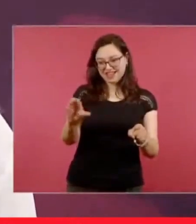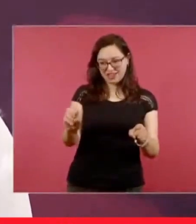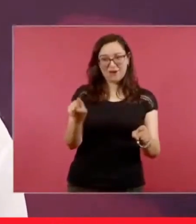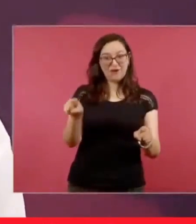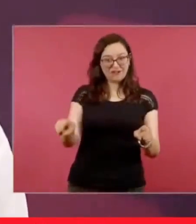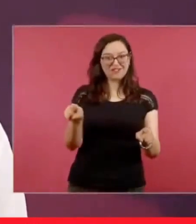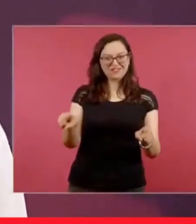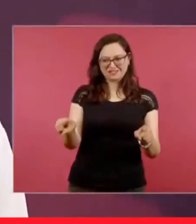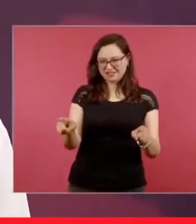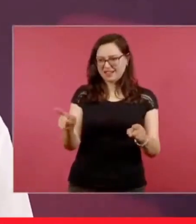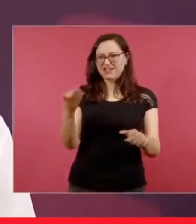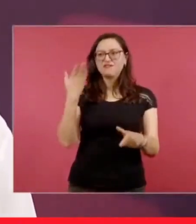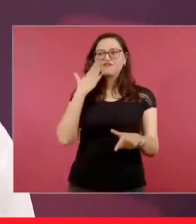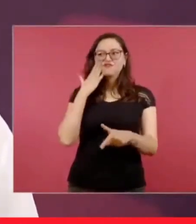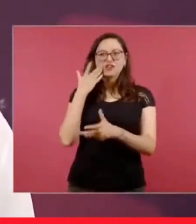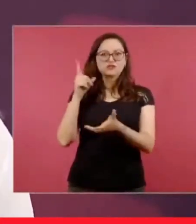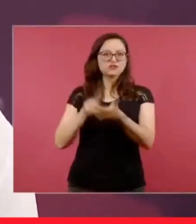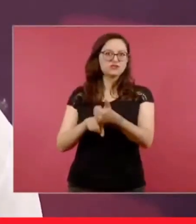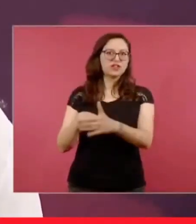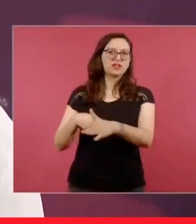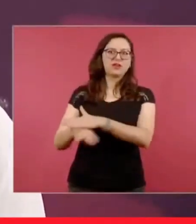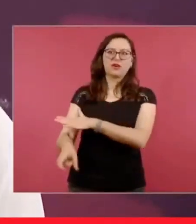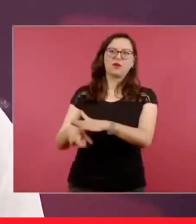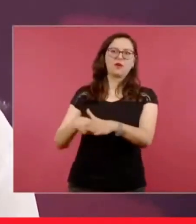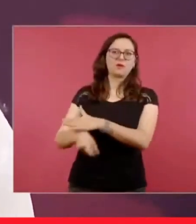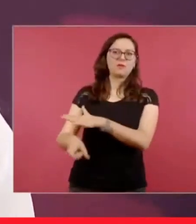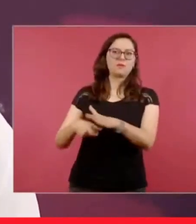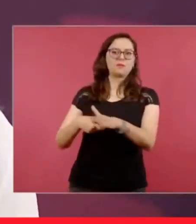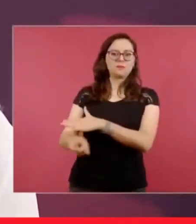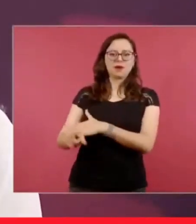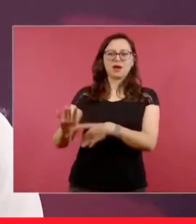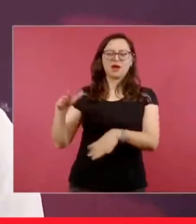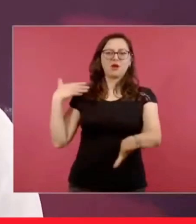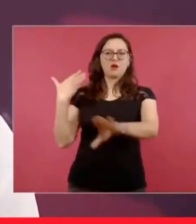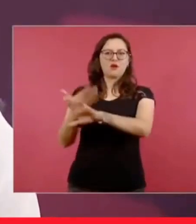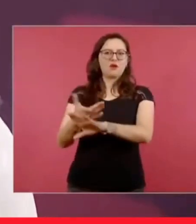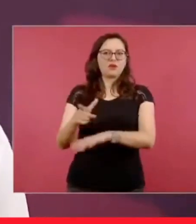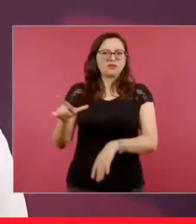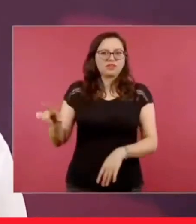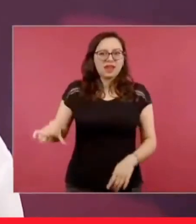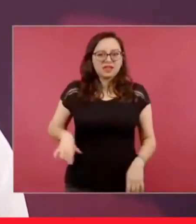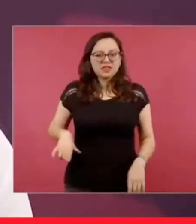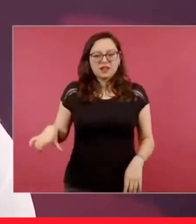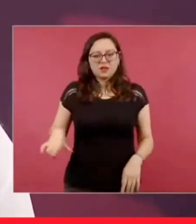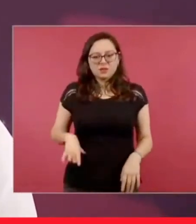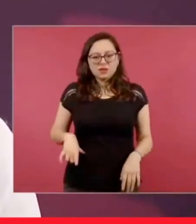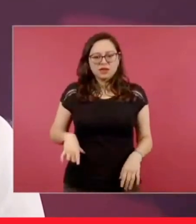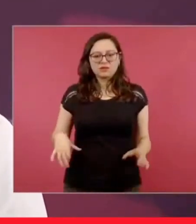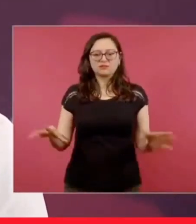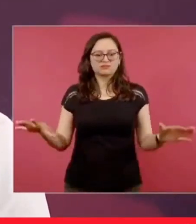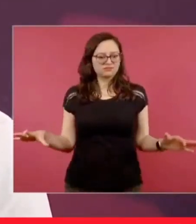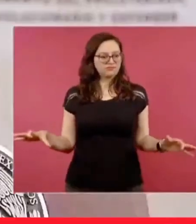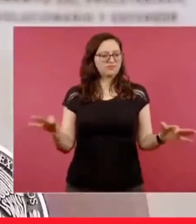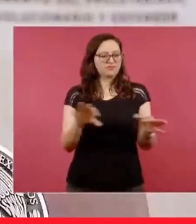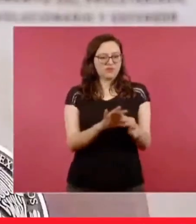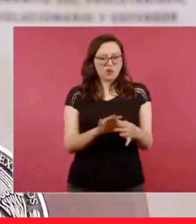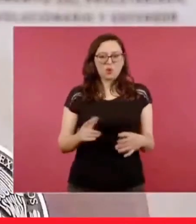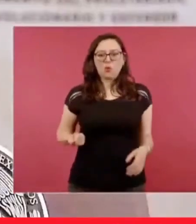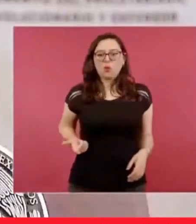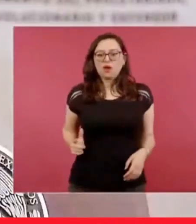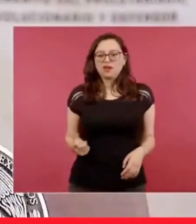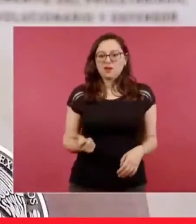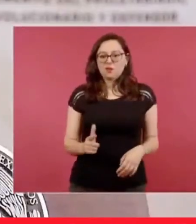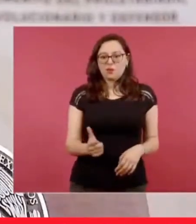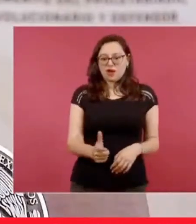empresas que paga los anuncios de guerra sucia en contra del presidente Andrés Manuel López Obrador.